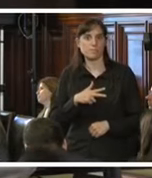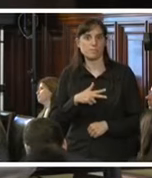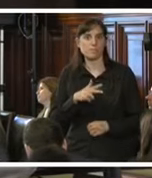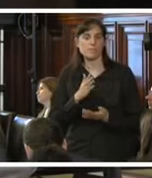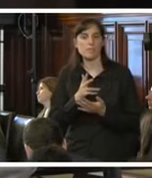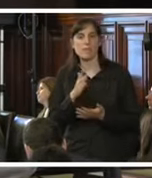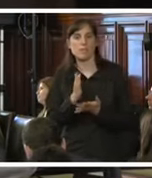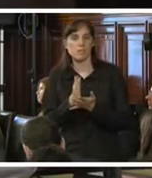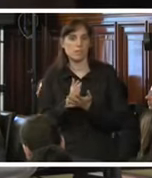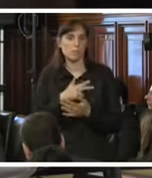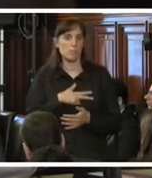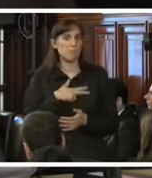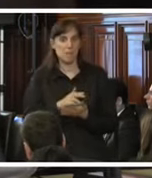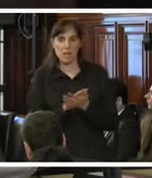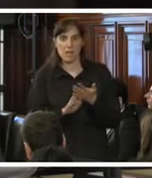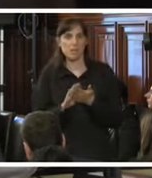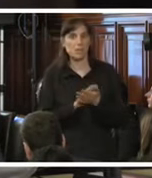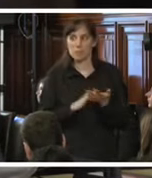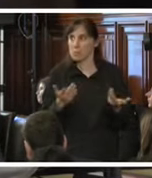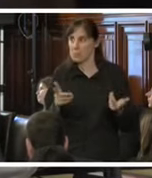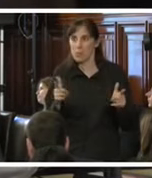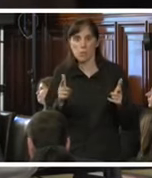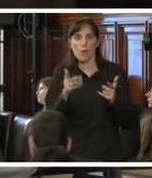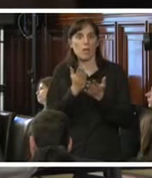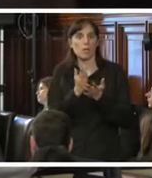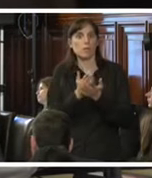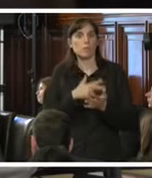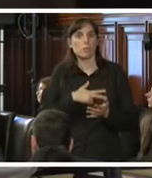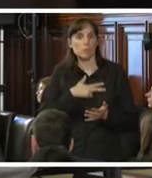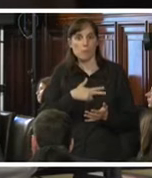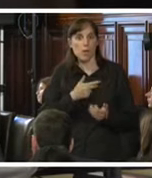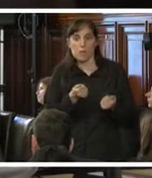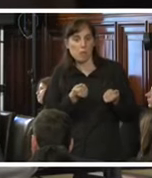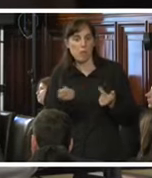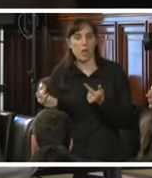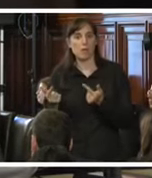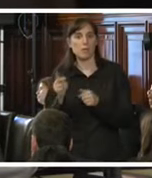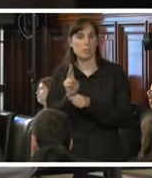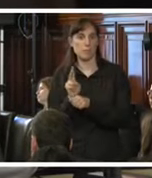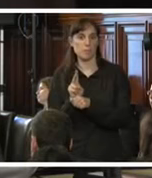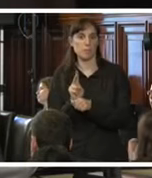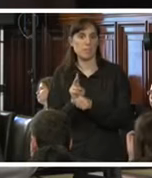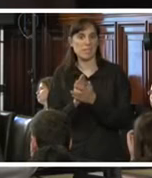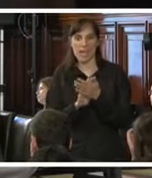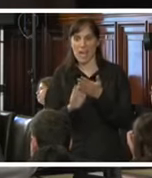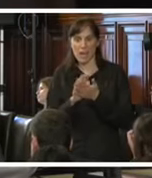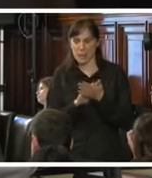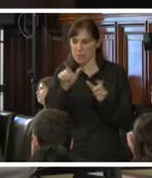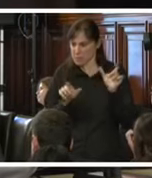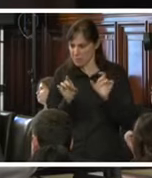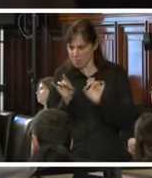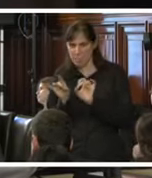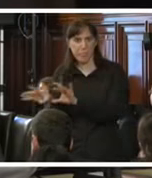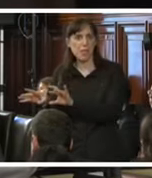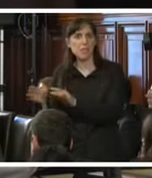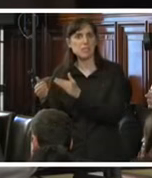económico poderoso. No hay ningún otro derecho que tenga que estar siendo garantizado de las personas que están siendo expulsadas y que